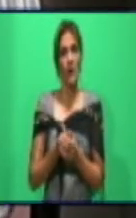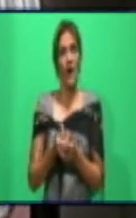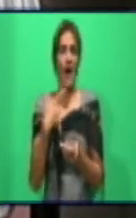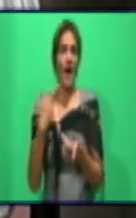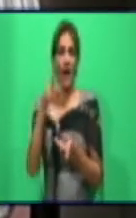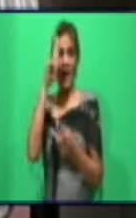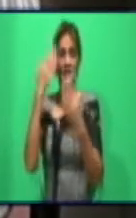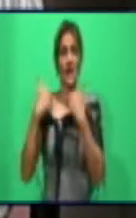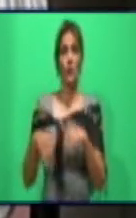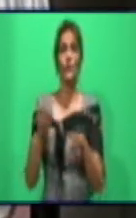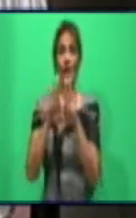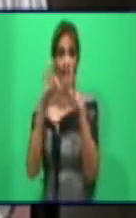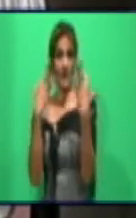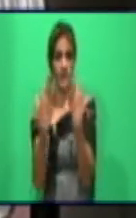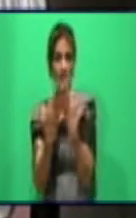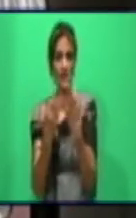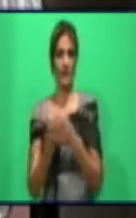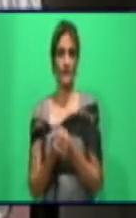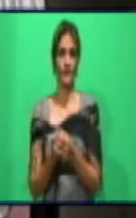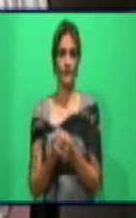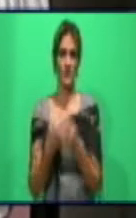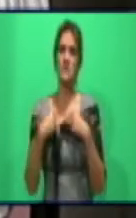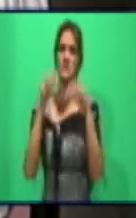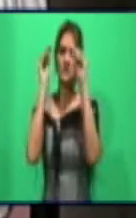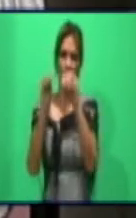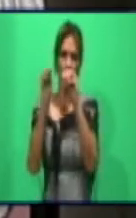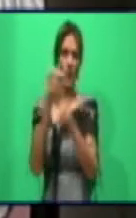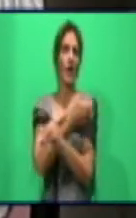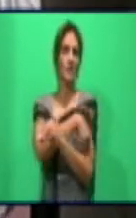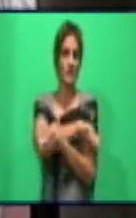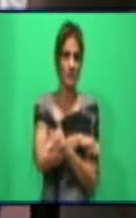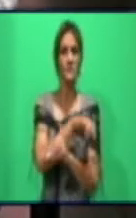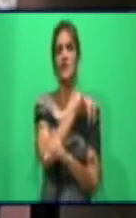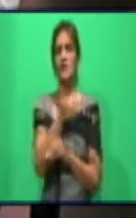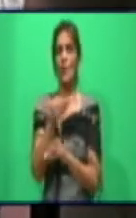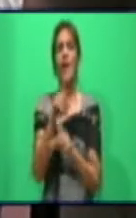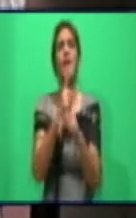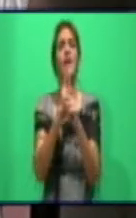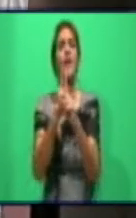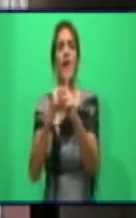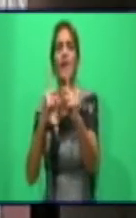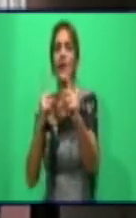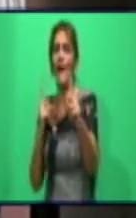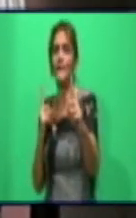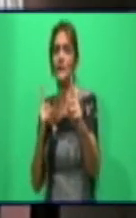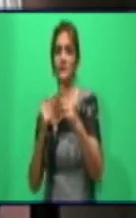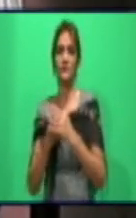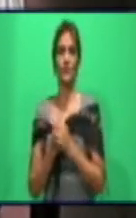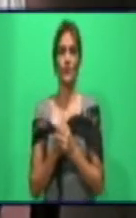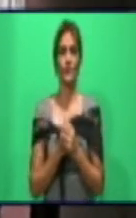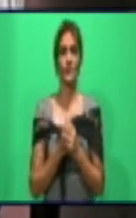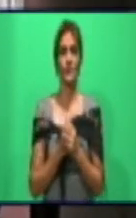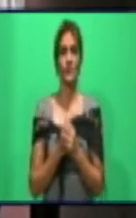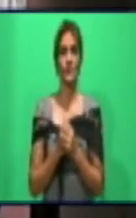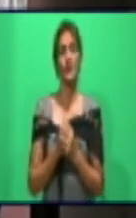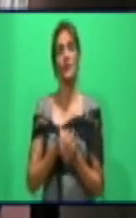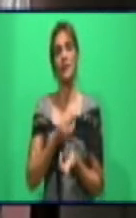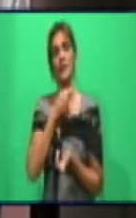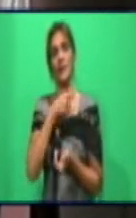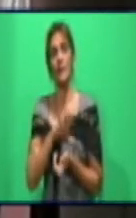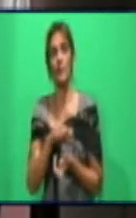incluso y el aislamiento el momento en que uno va a ser ingresado se